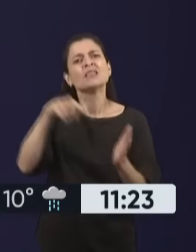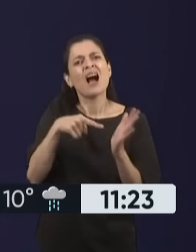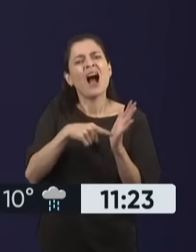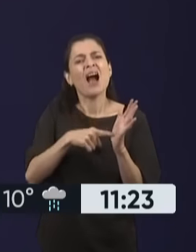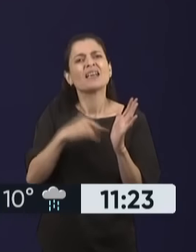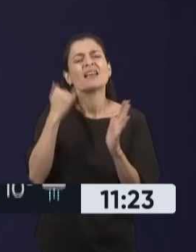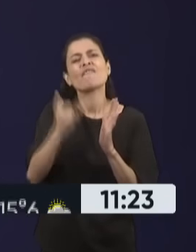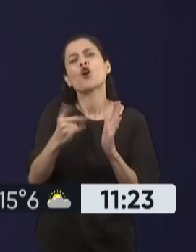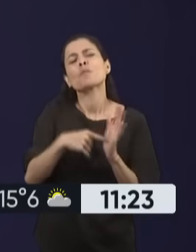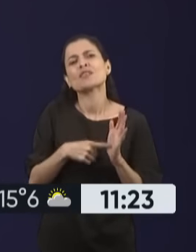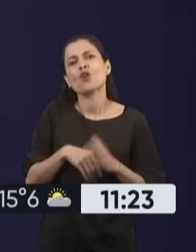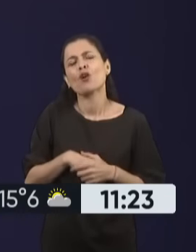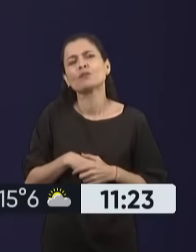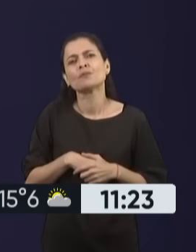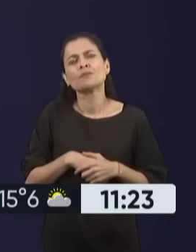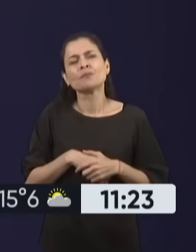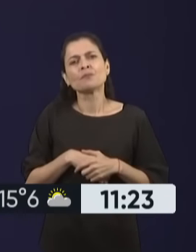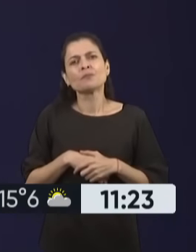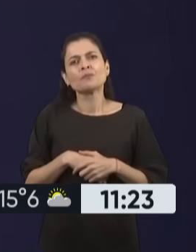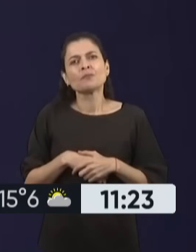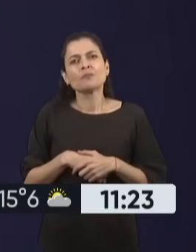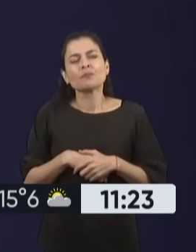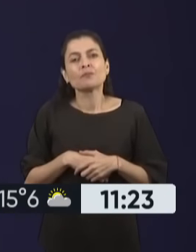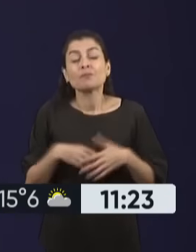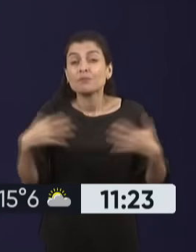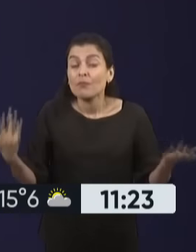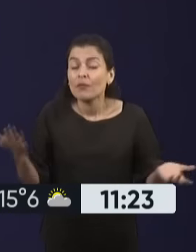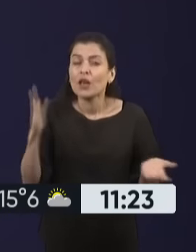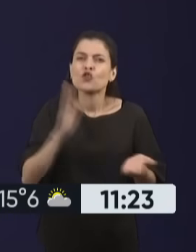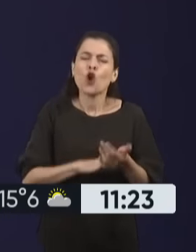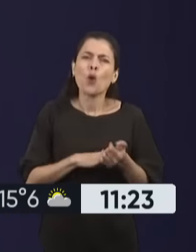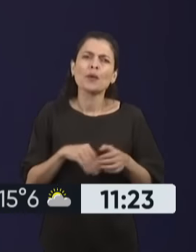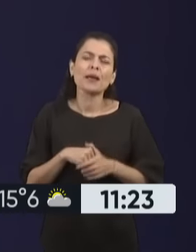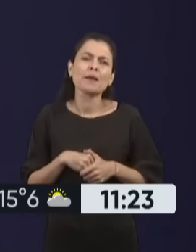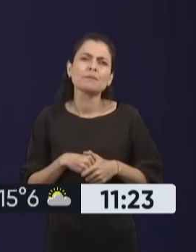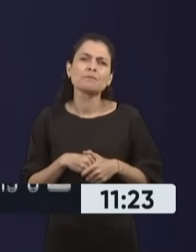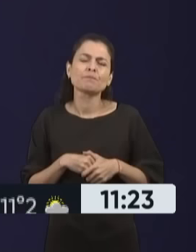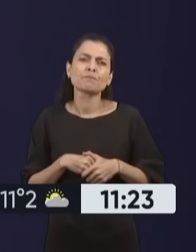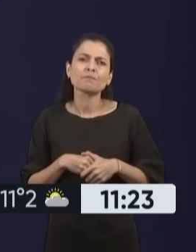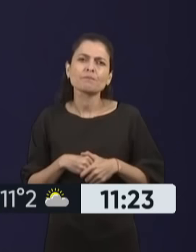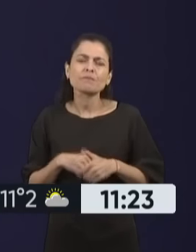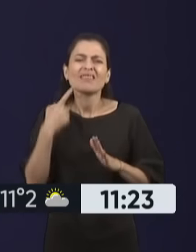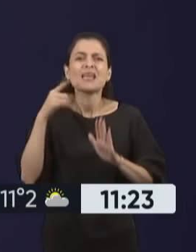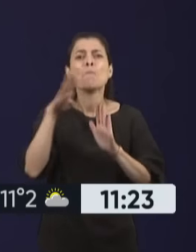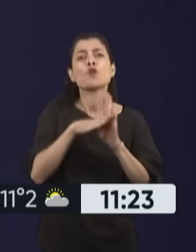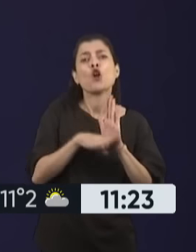está anotando lo que estoy diciendo eh y con respecto a los programas que estaban incluidos